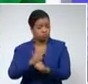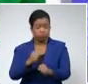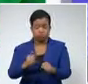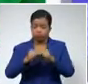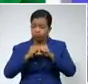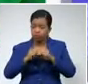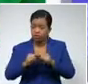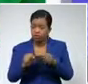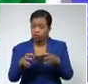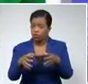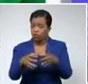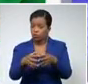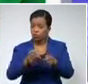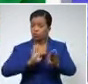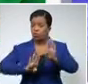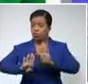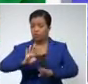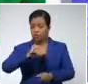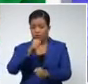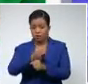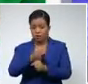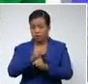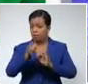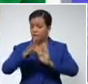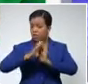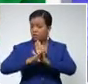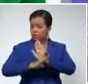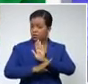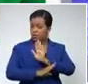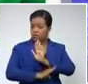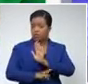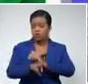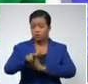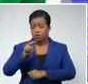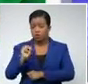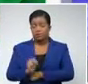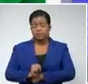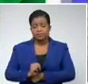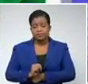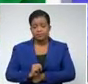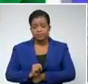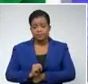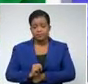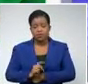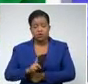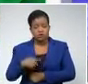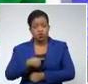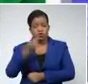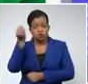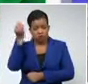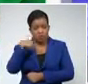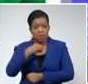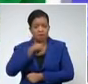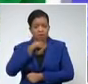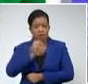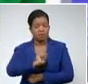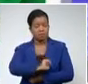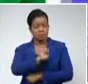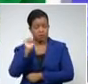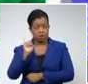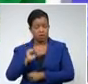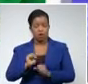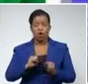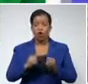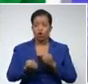defensa adoptando un grupo de medidas y no tenemos duda de que vamos a lograr el control de